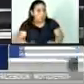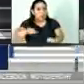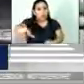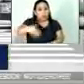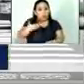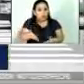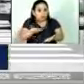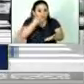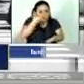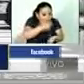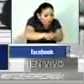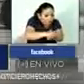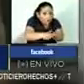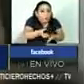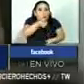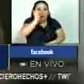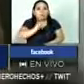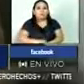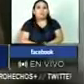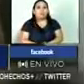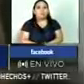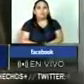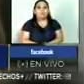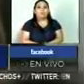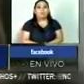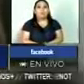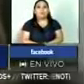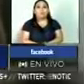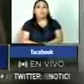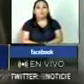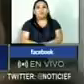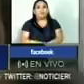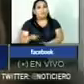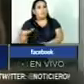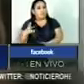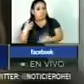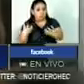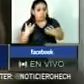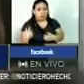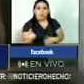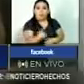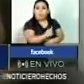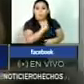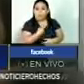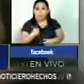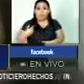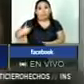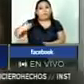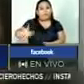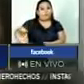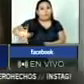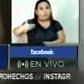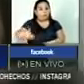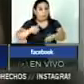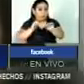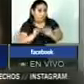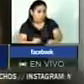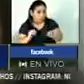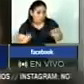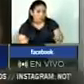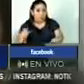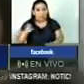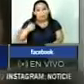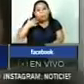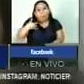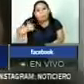desinfectantes domésticos Hay cientos de intoxicaciones cada año debido a que los niños e incluso otros